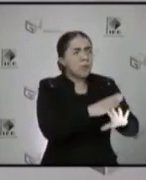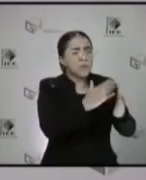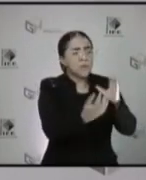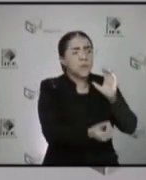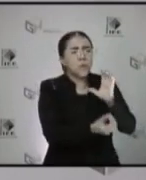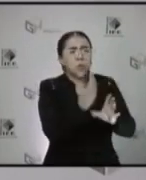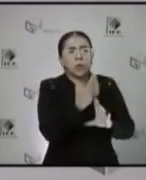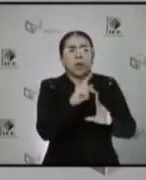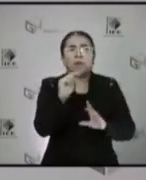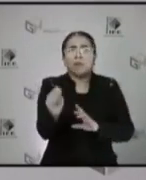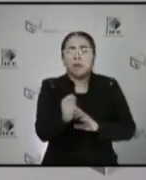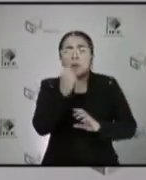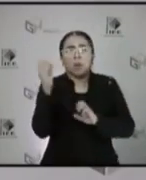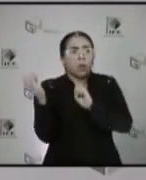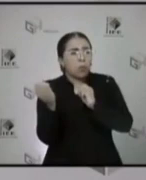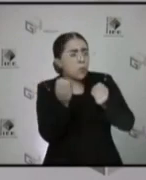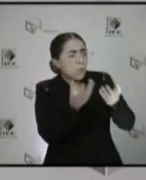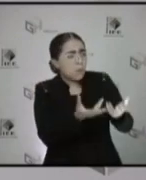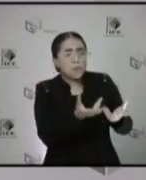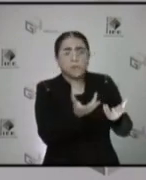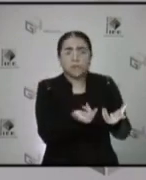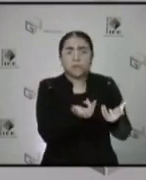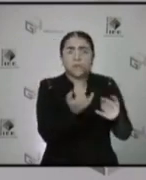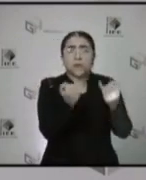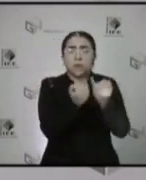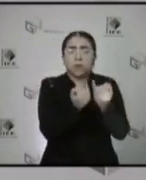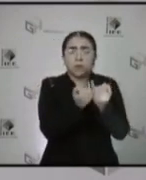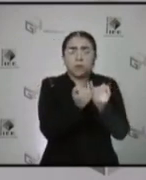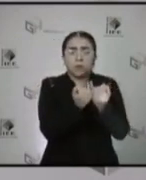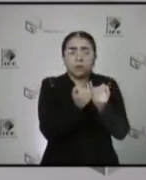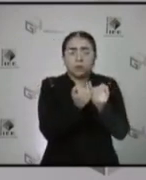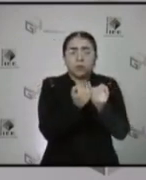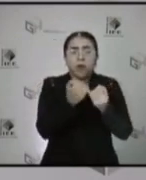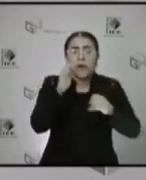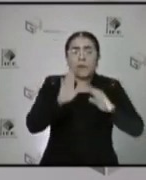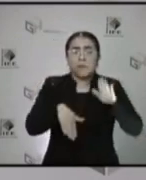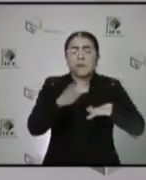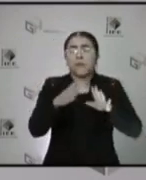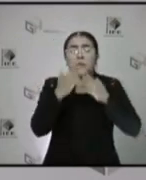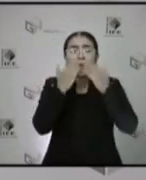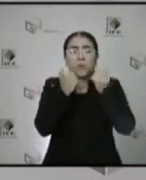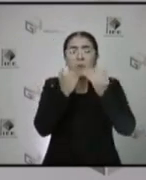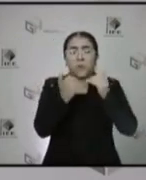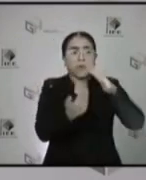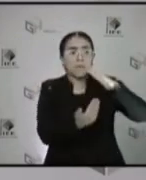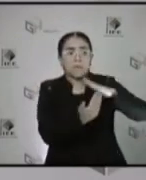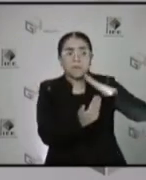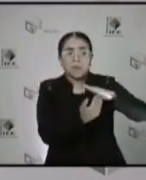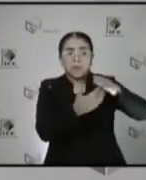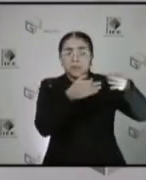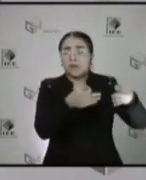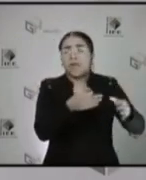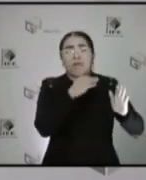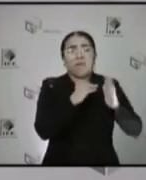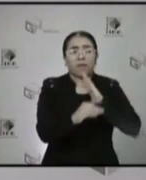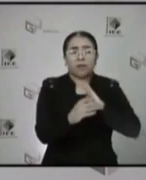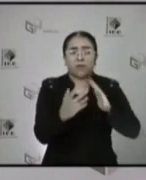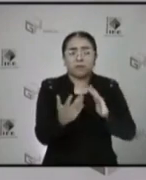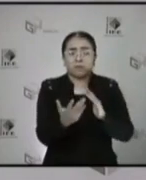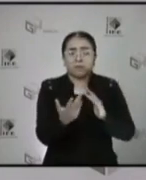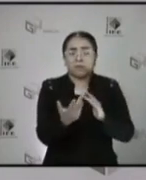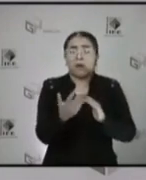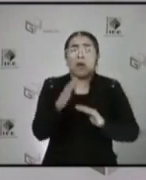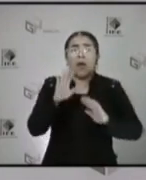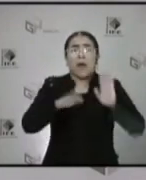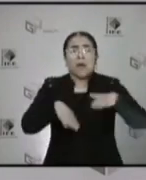al uso de tecnología. Muchas veces, inclusive, no tienen un escritorio digno. Sus espacios a veces permiten el